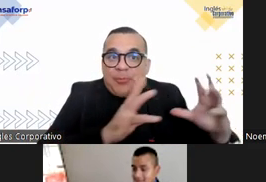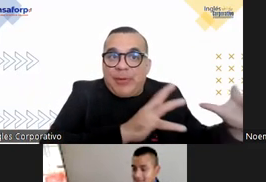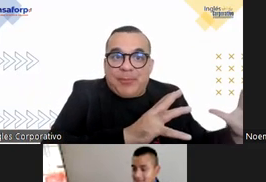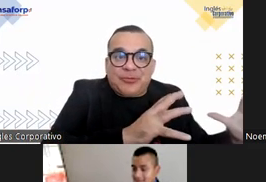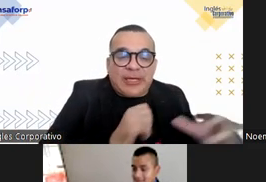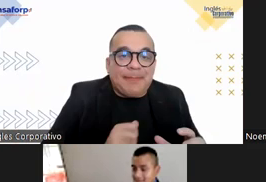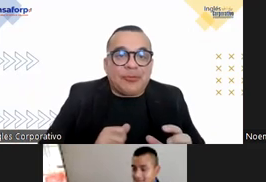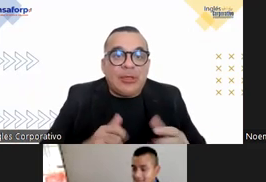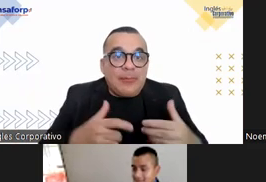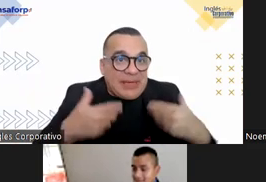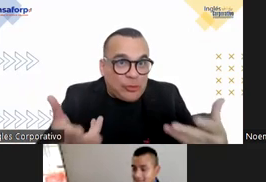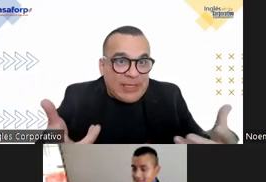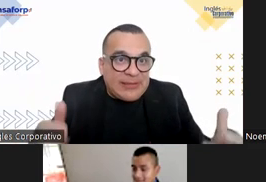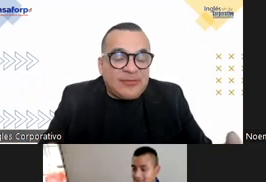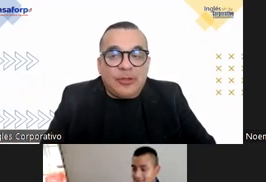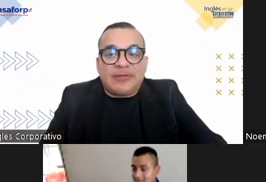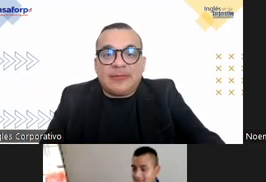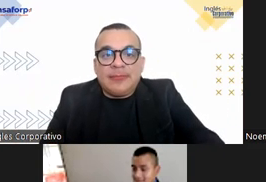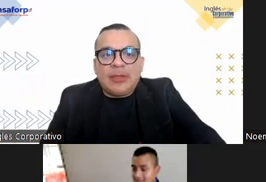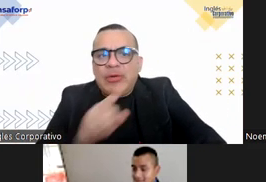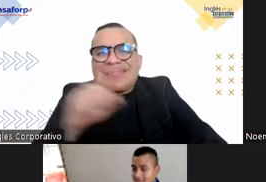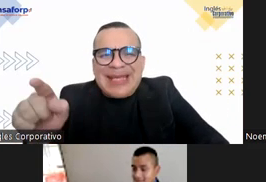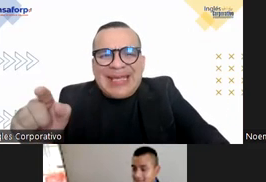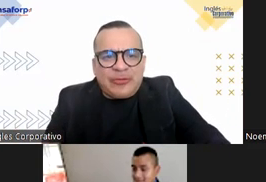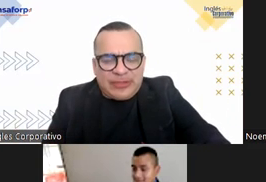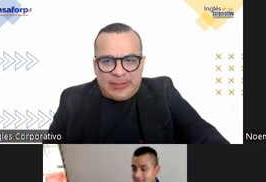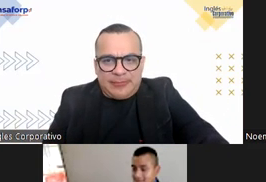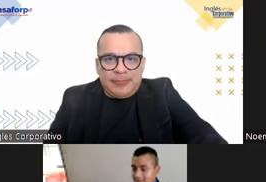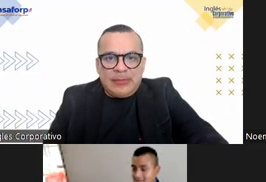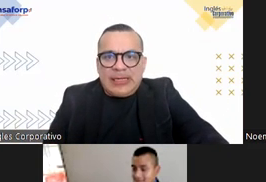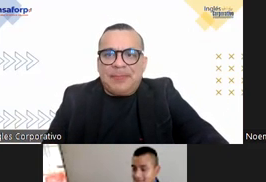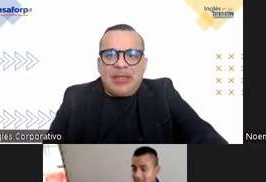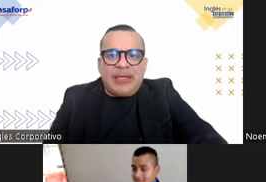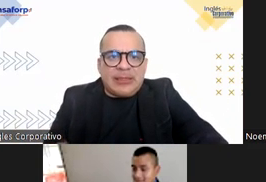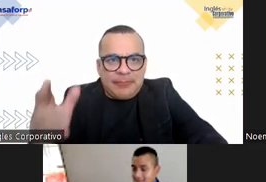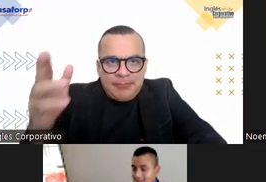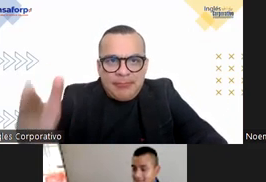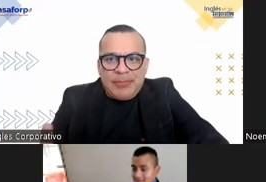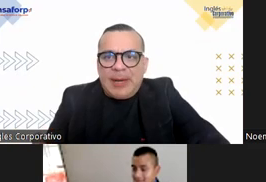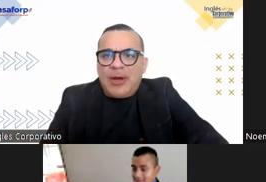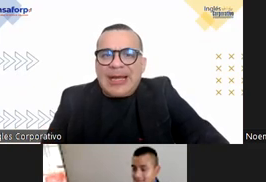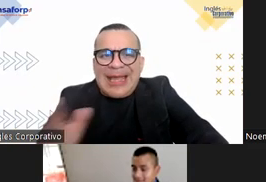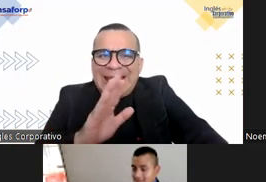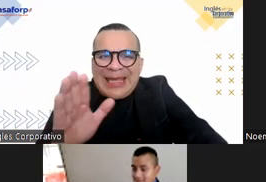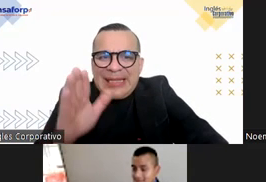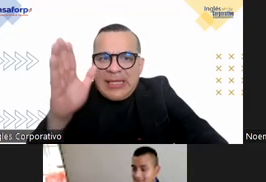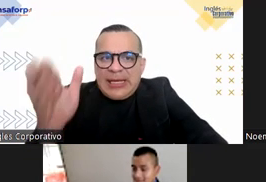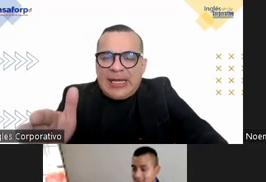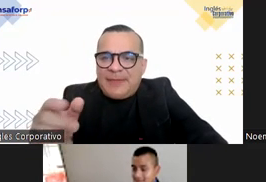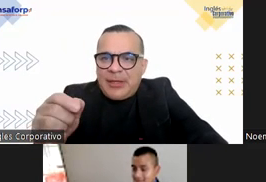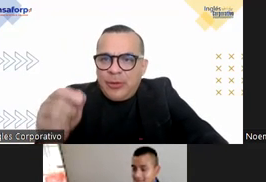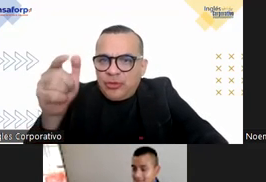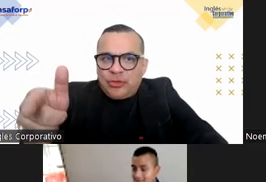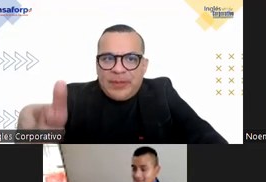pero también hemos puesto ejemplos para toma de decisiones. ¿Con qué se queda usted? Rápidamente, veamos acá y que